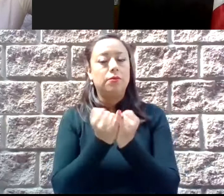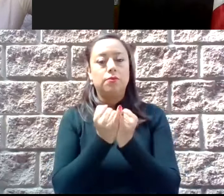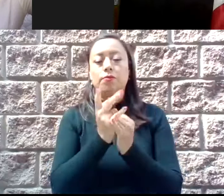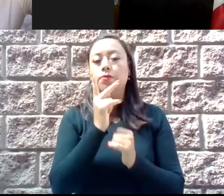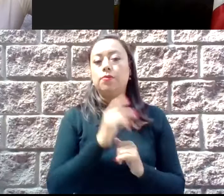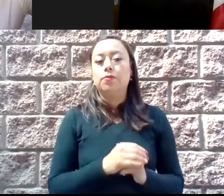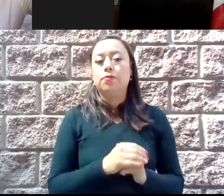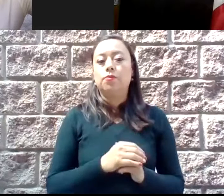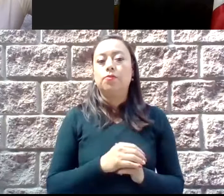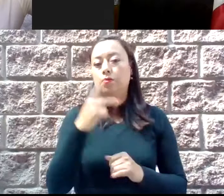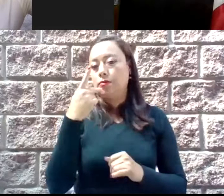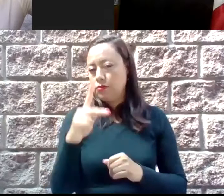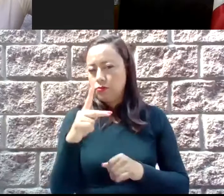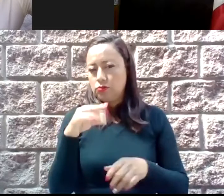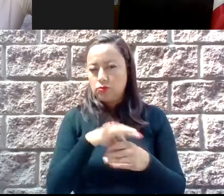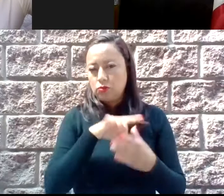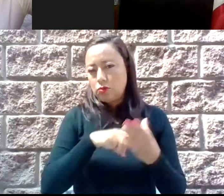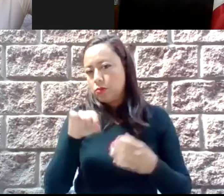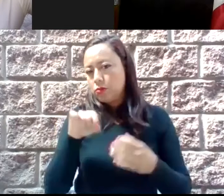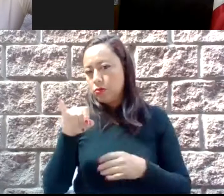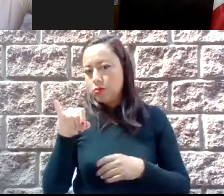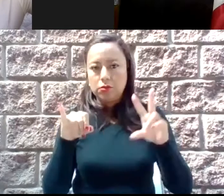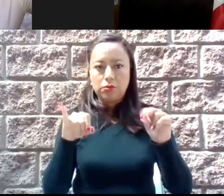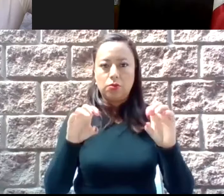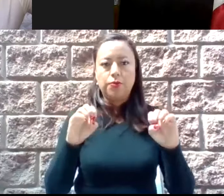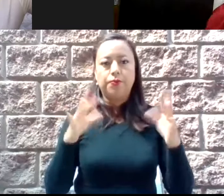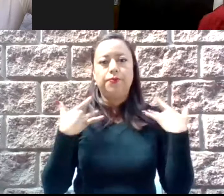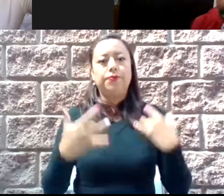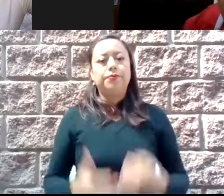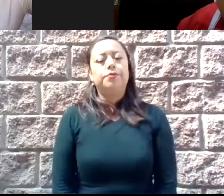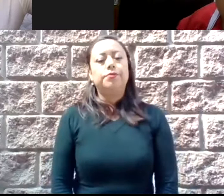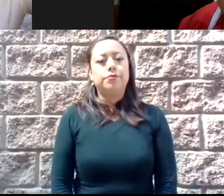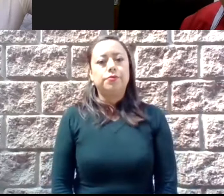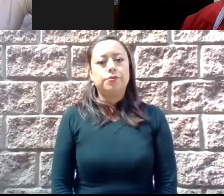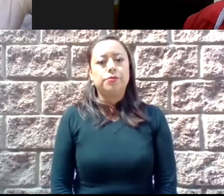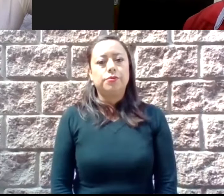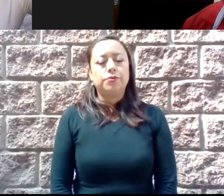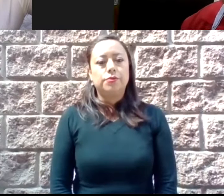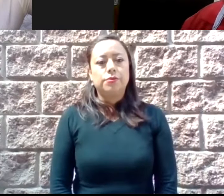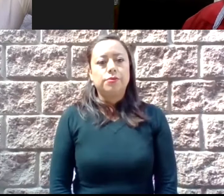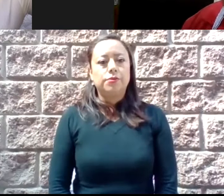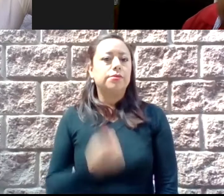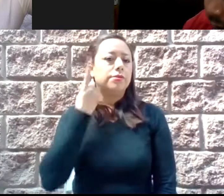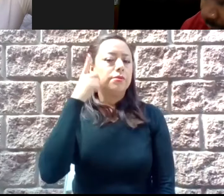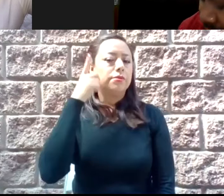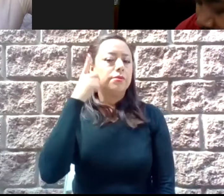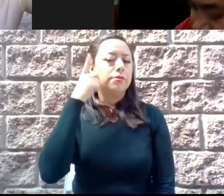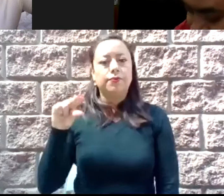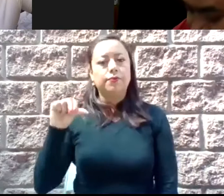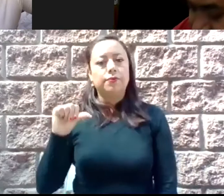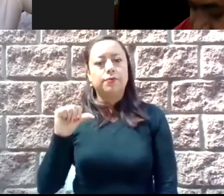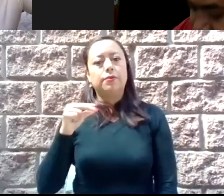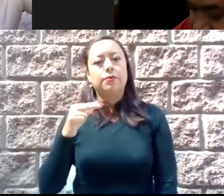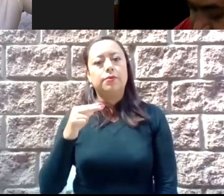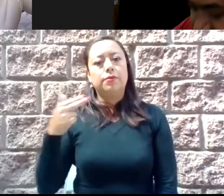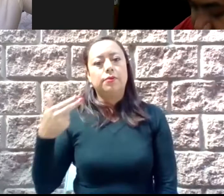en el sentido de la votación, a favor, en contra o abstención. Bueno, diputada Ana Cristina Hernández Trejo.